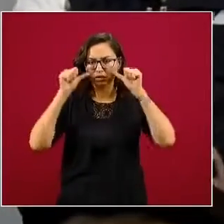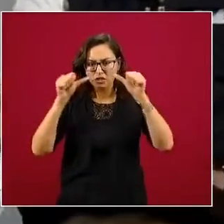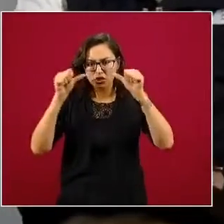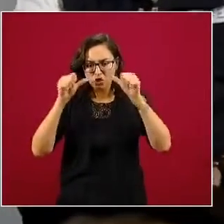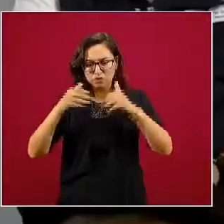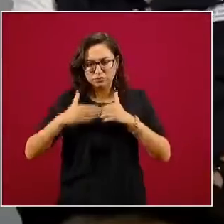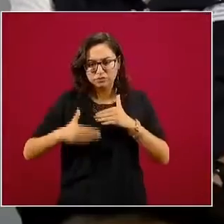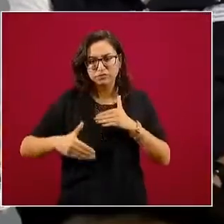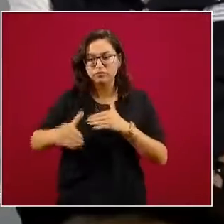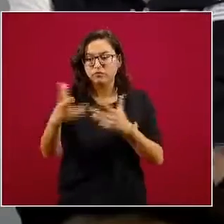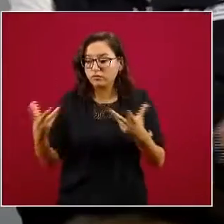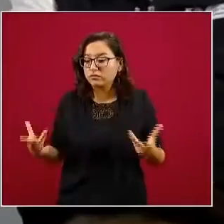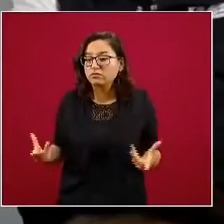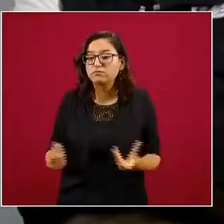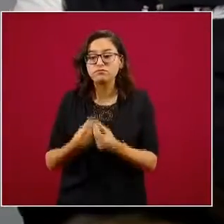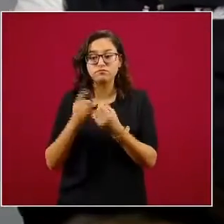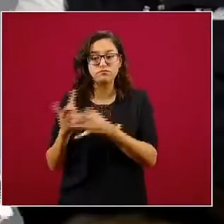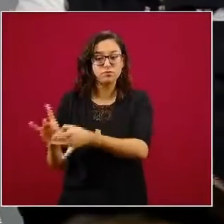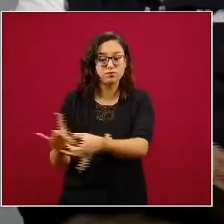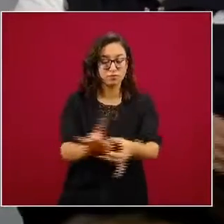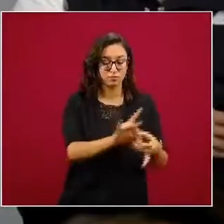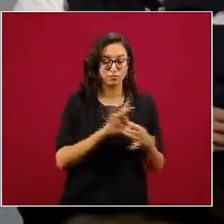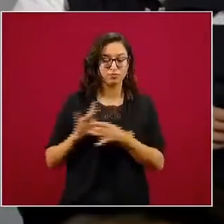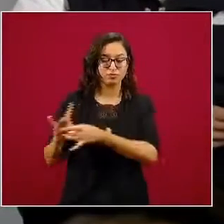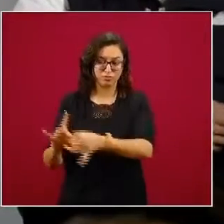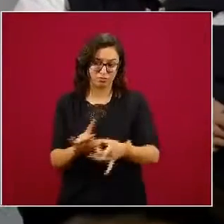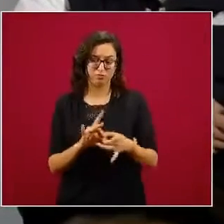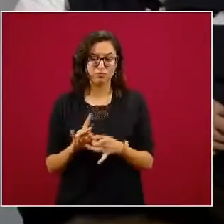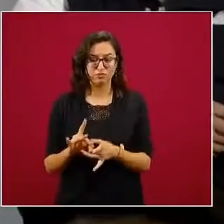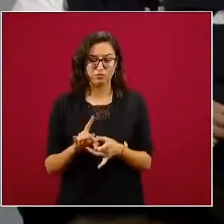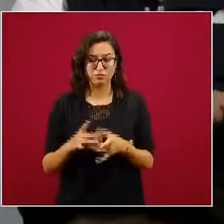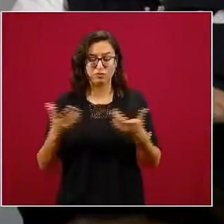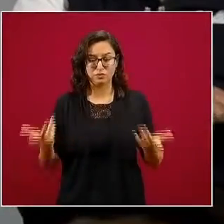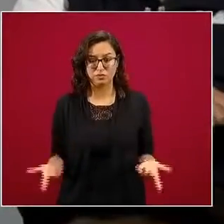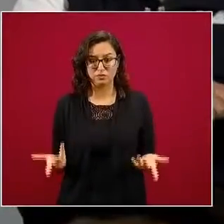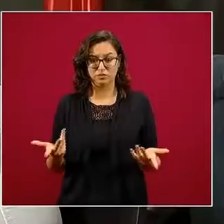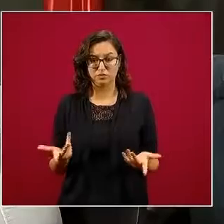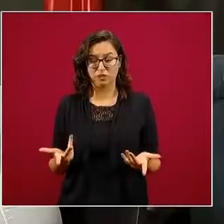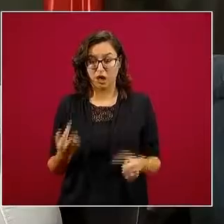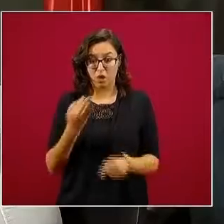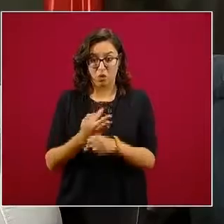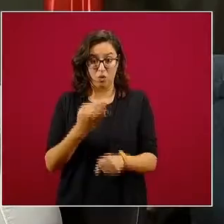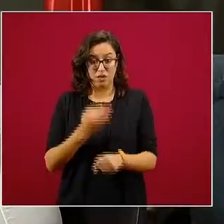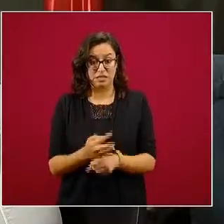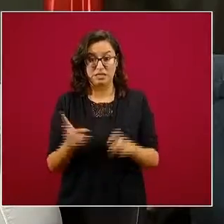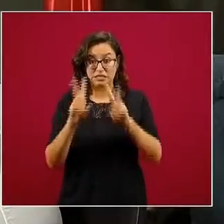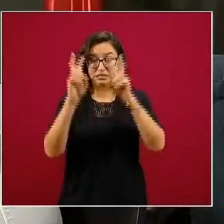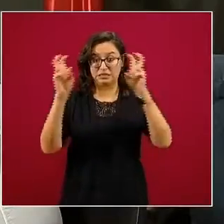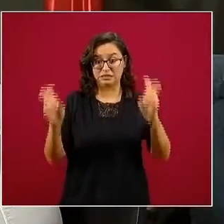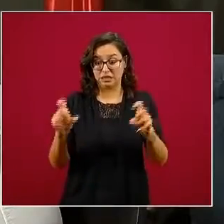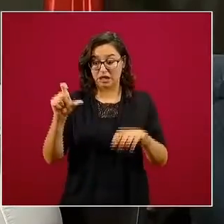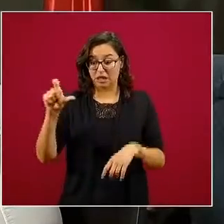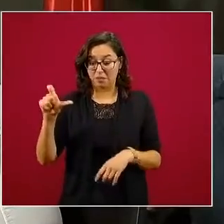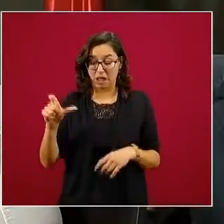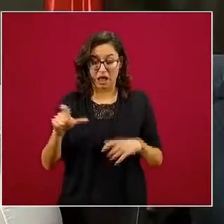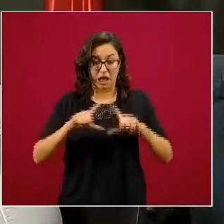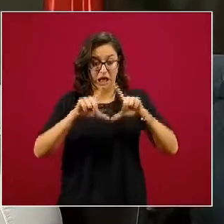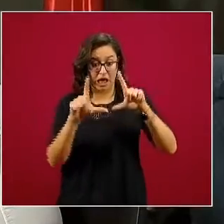del Estado, que involucra además a los poderes municipales. Vimos una muestra clarísima de un compromiso de